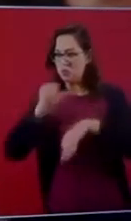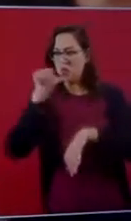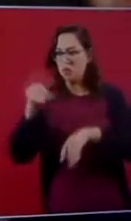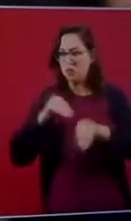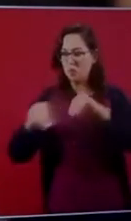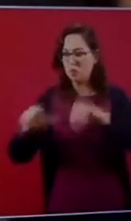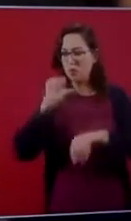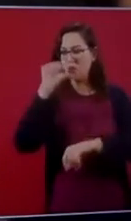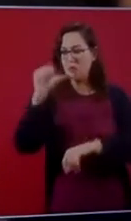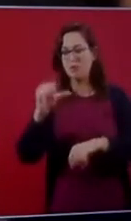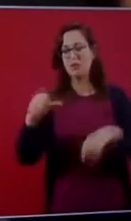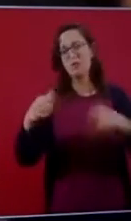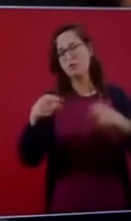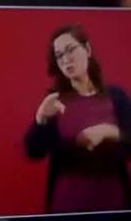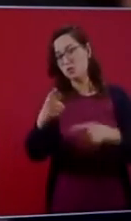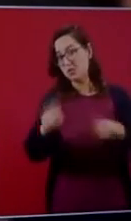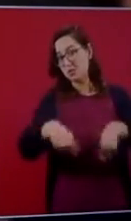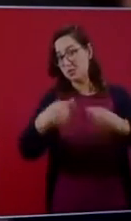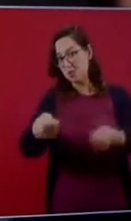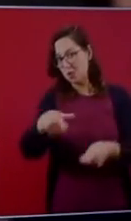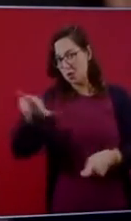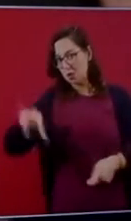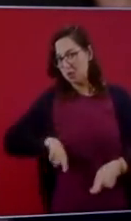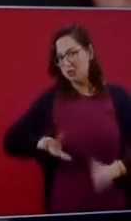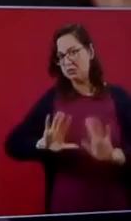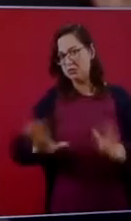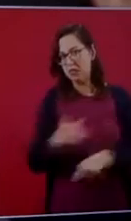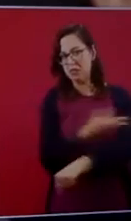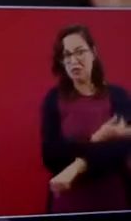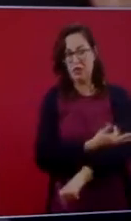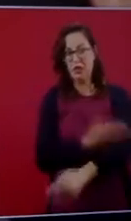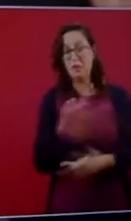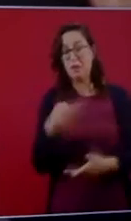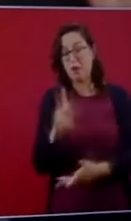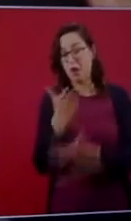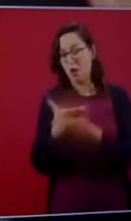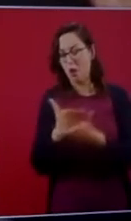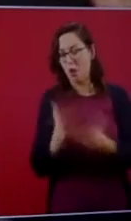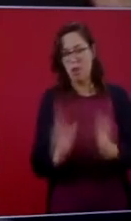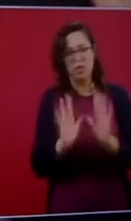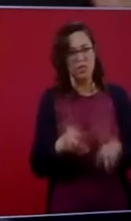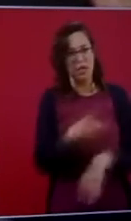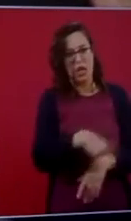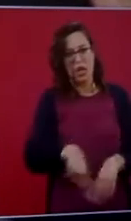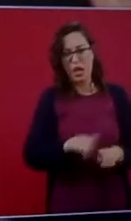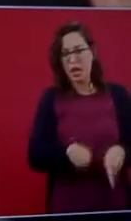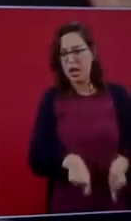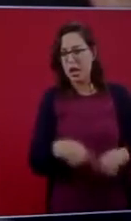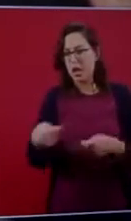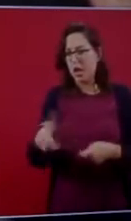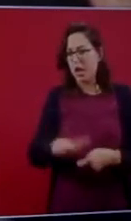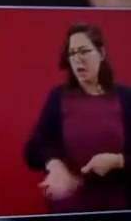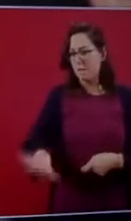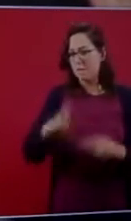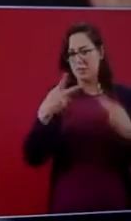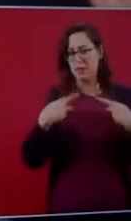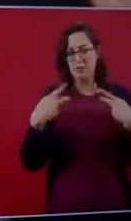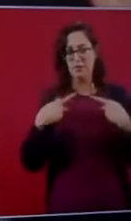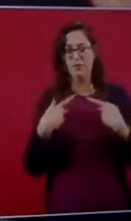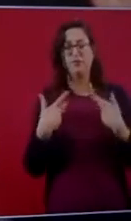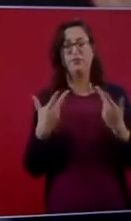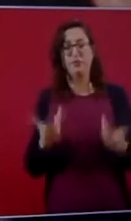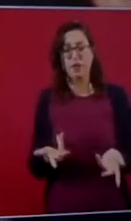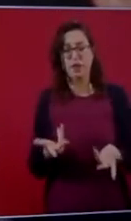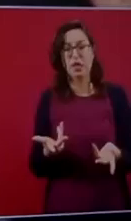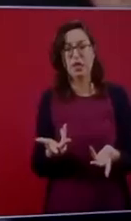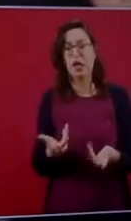de 2 semanas hospitalizado tras presentar síntomas graves de coronavirus. José Manuel Mireles,